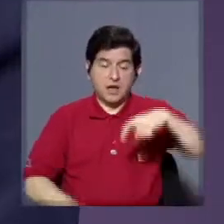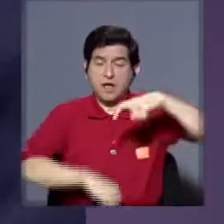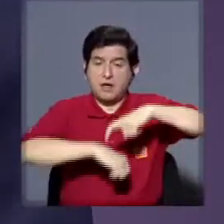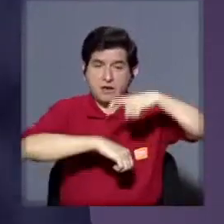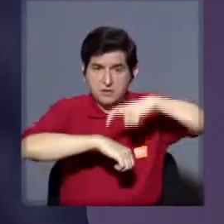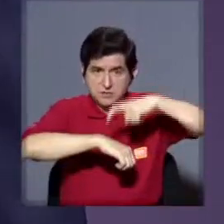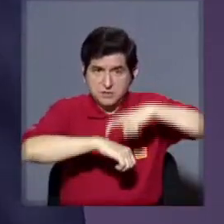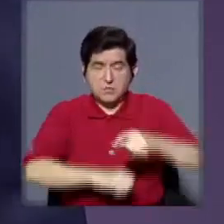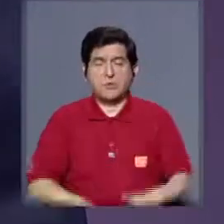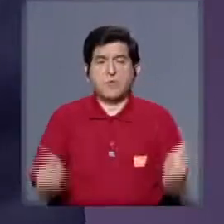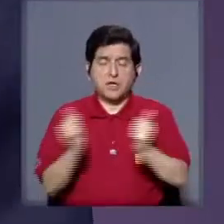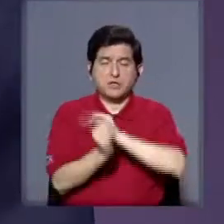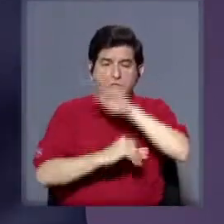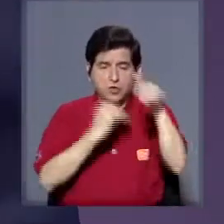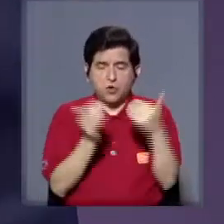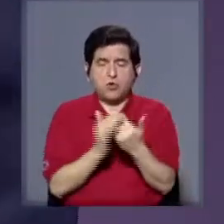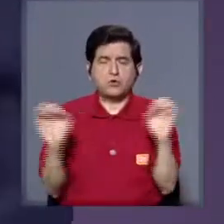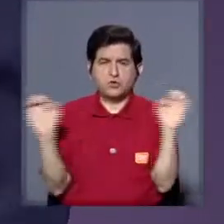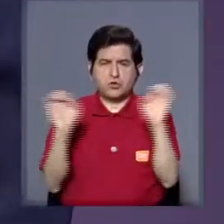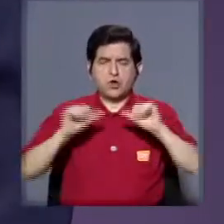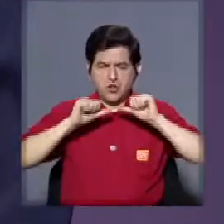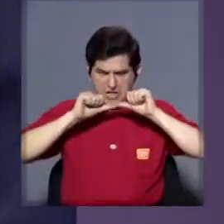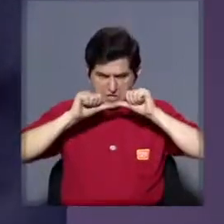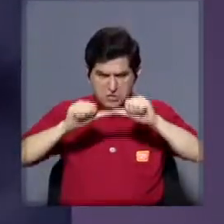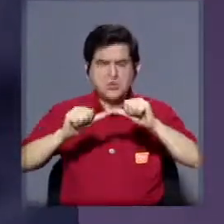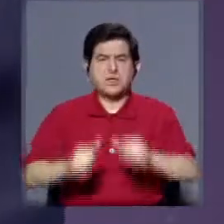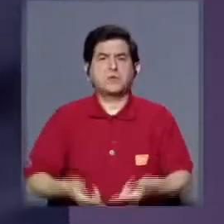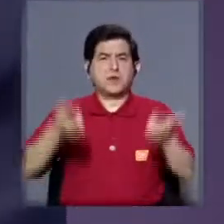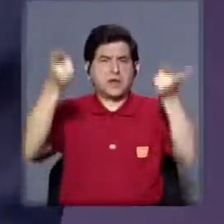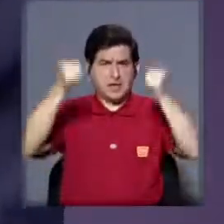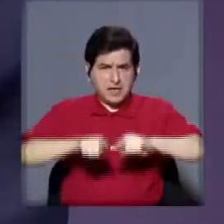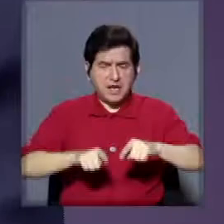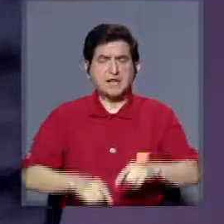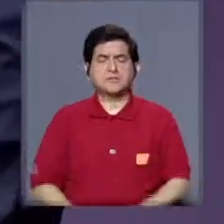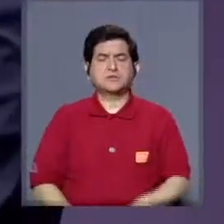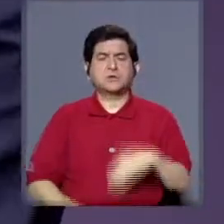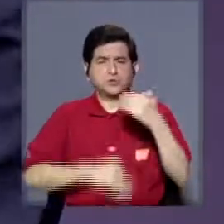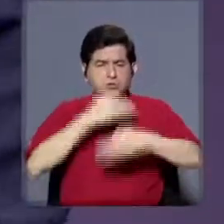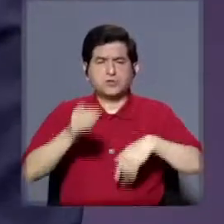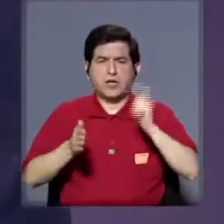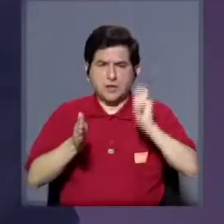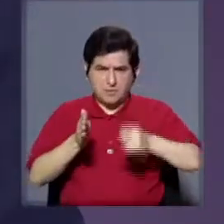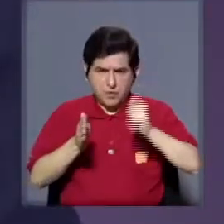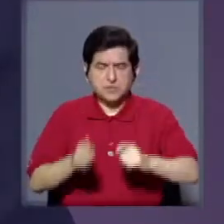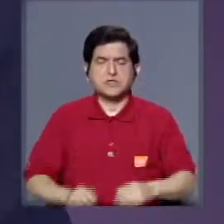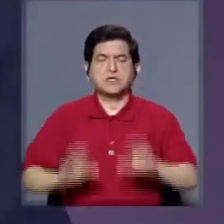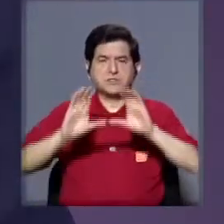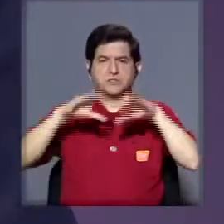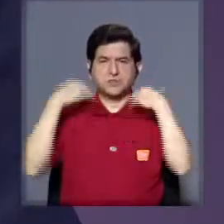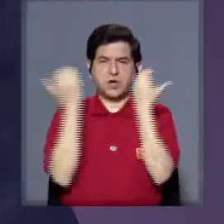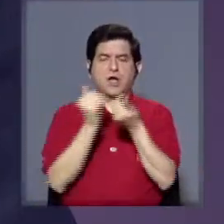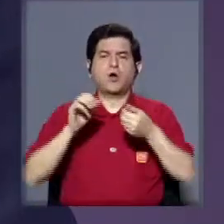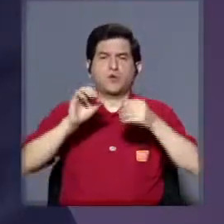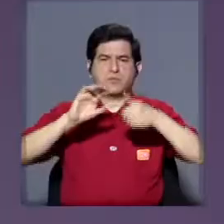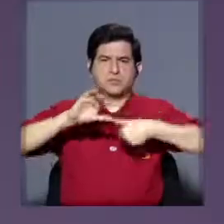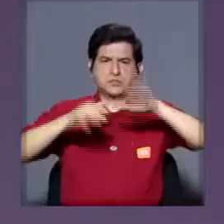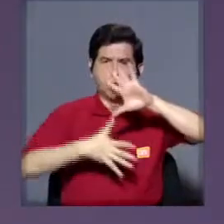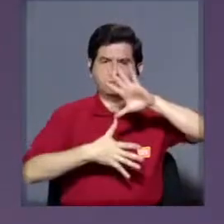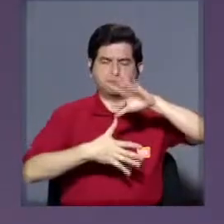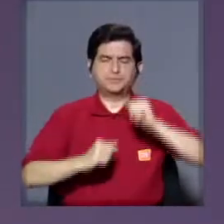momento con toda la energía para seguir adelante con los casos litigiosos ante la comisión interamericana